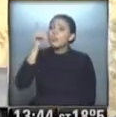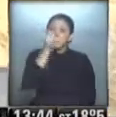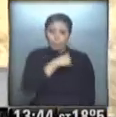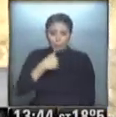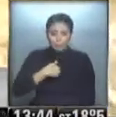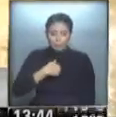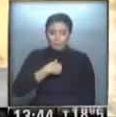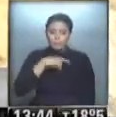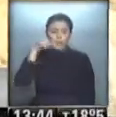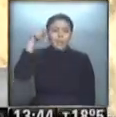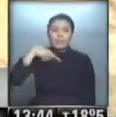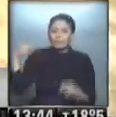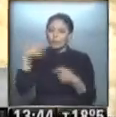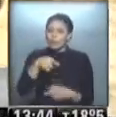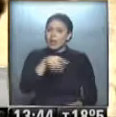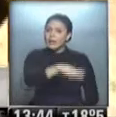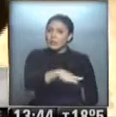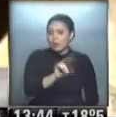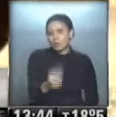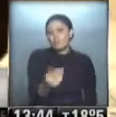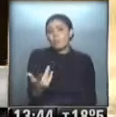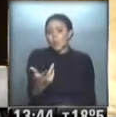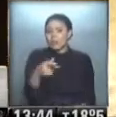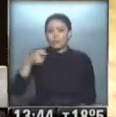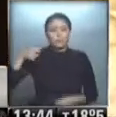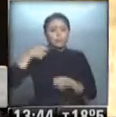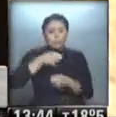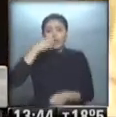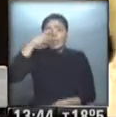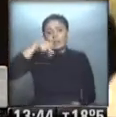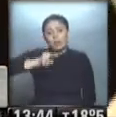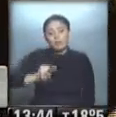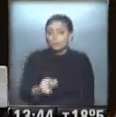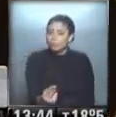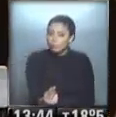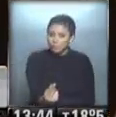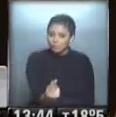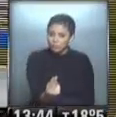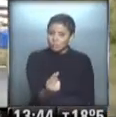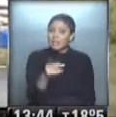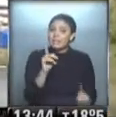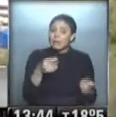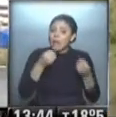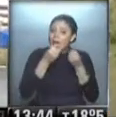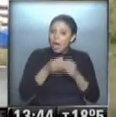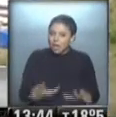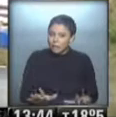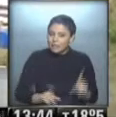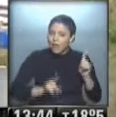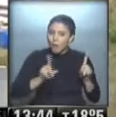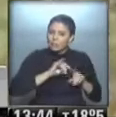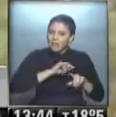diferencias con el chico muerto lo que provocó la agresión que derivó en el asesinato inclusive se comienzan a conocer